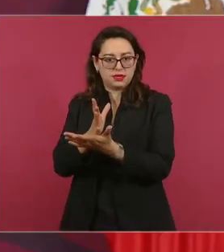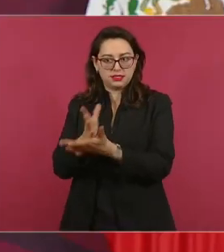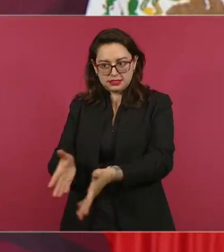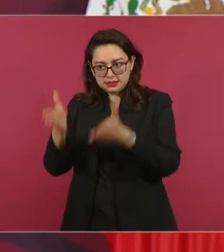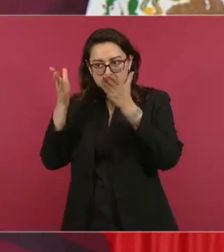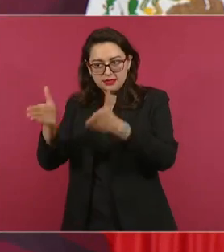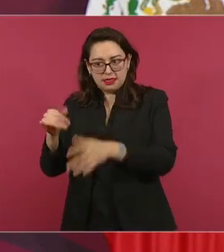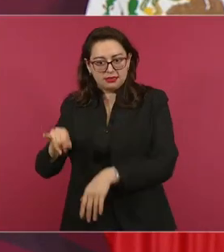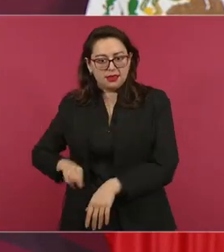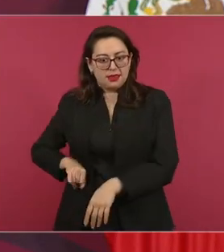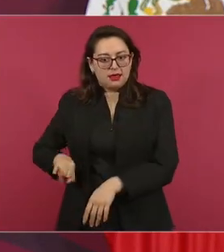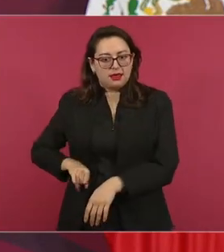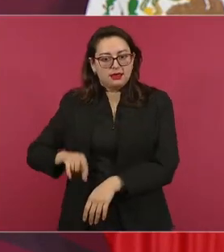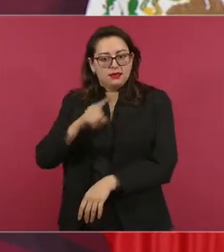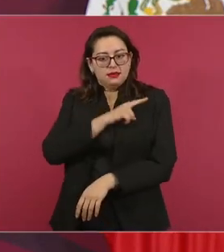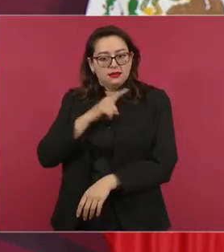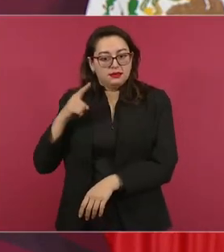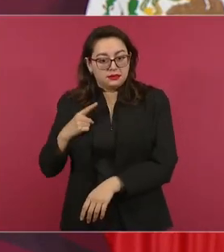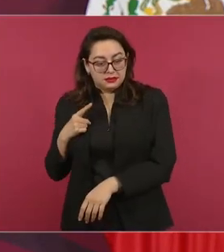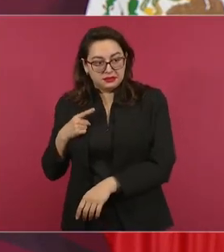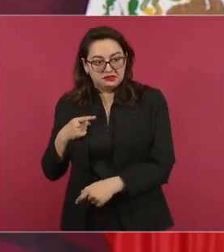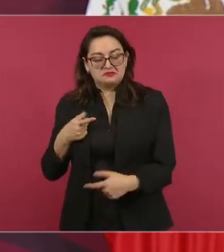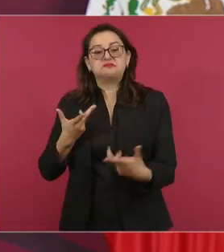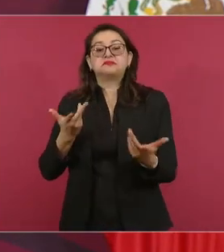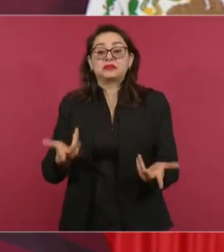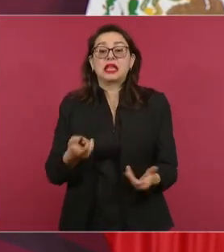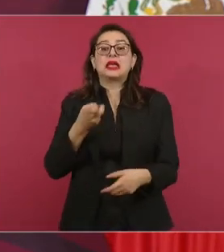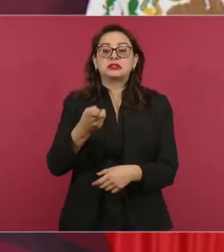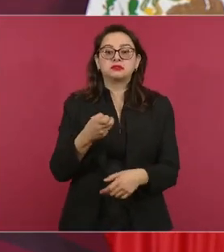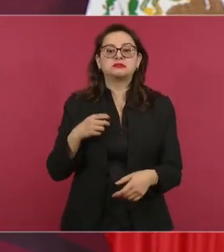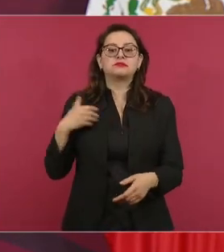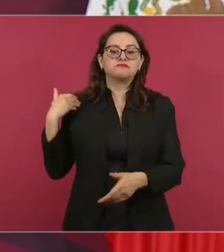Entonces, a pesar de eso,